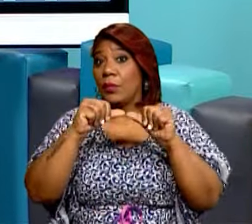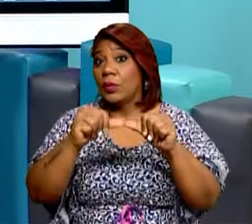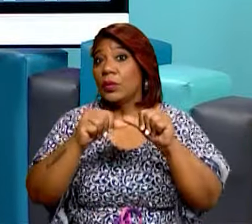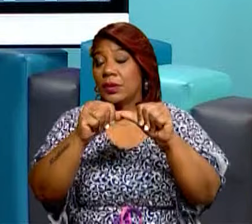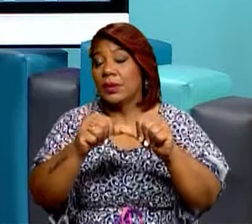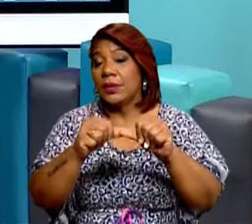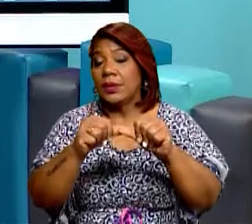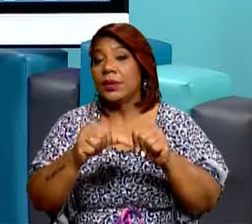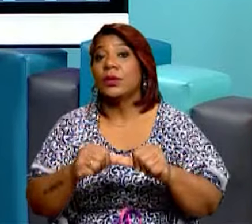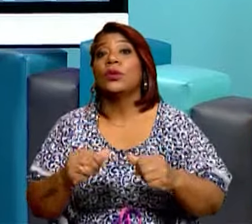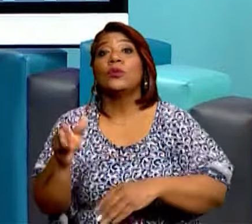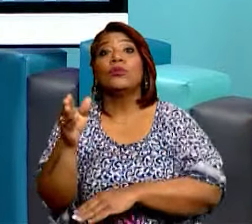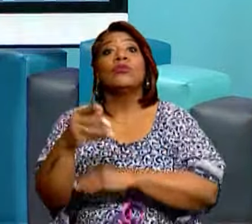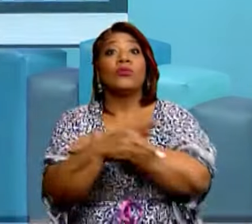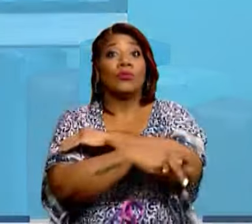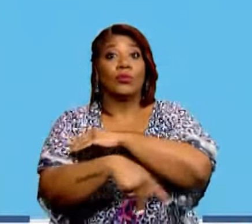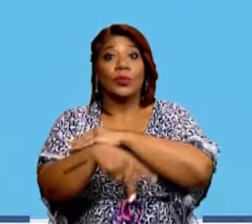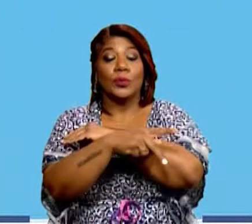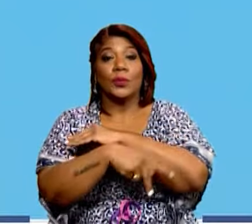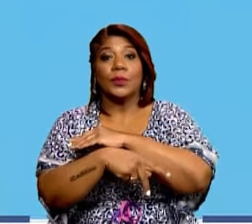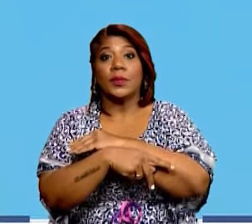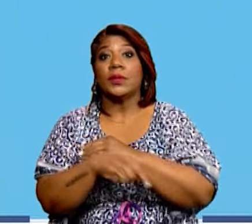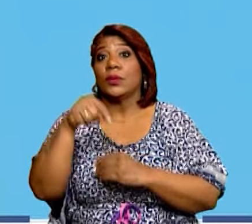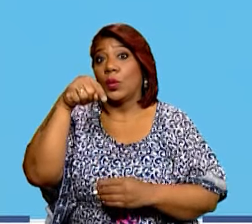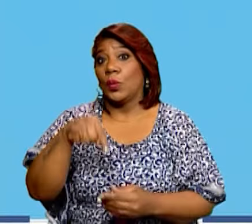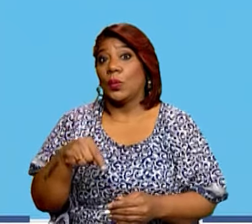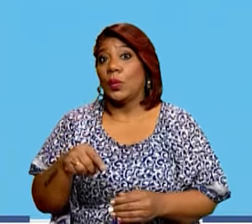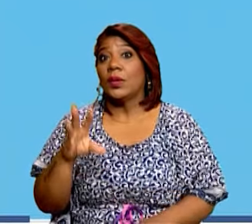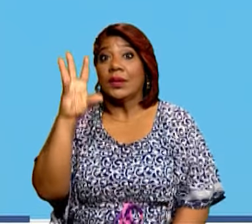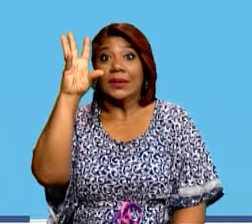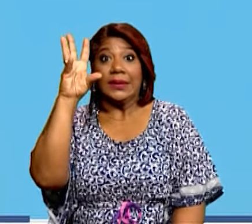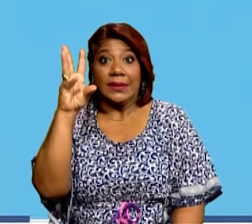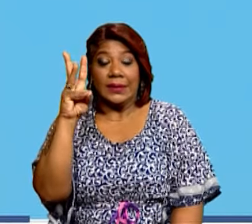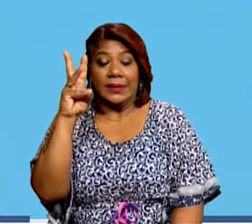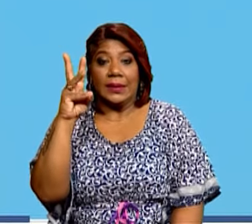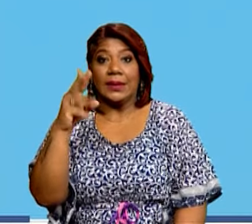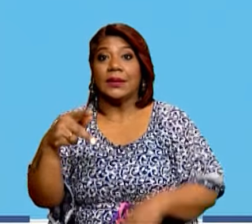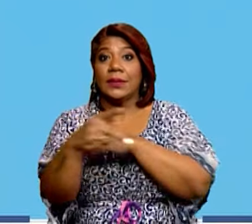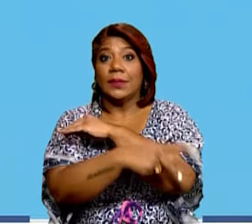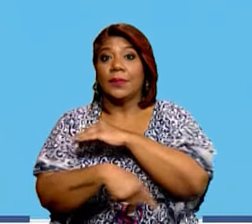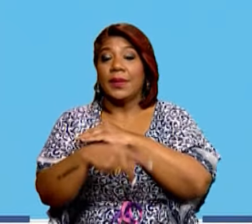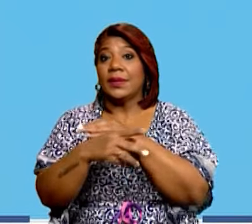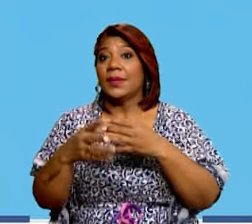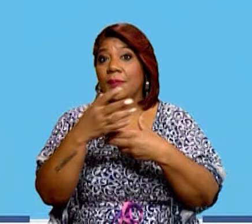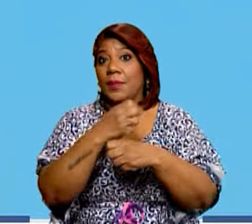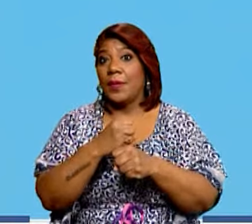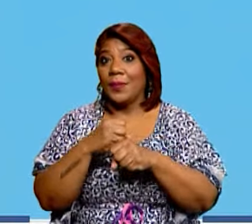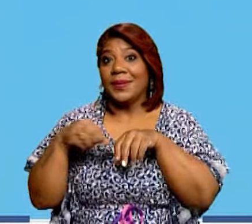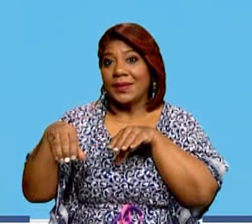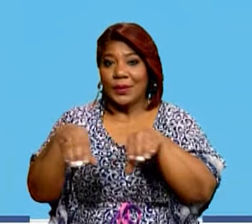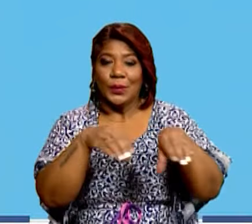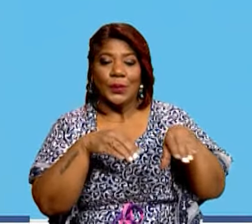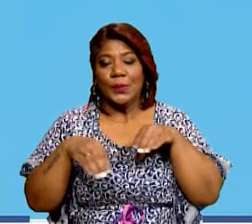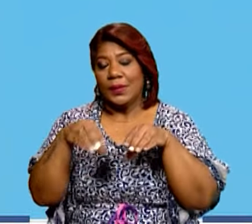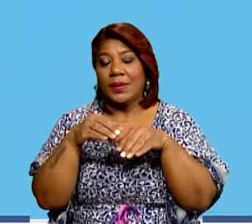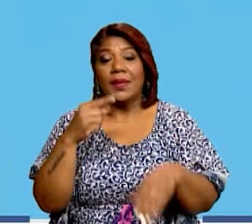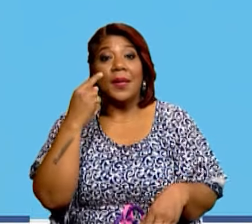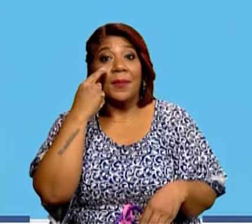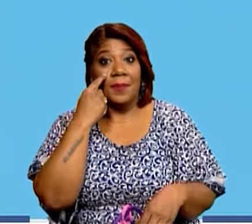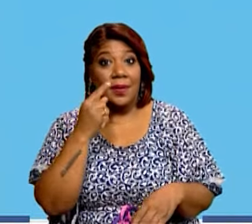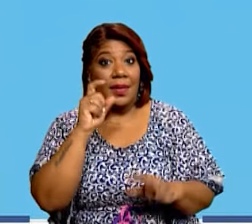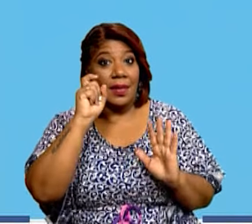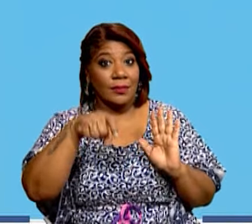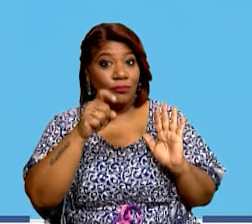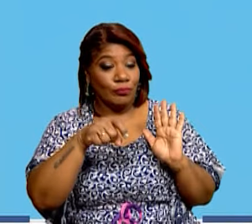totalmente nuevos, vamos a realizar una de esas actividades divertidas y vamos a realizar con los siguientes